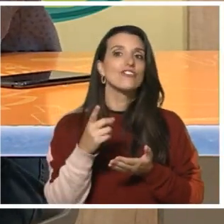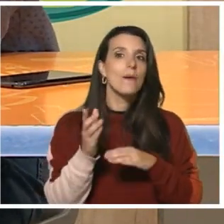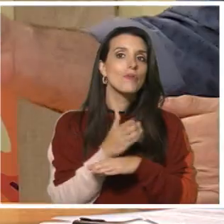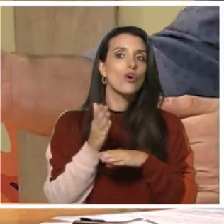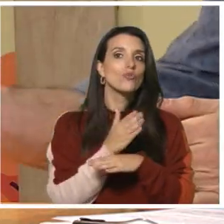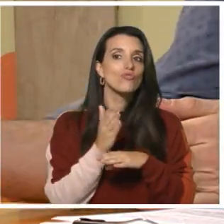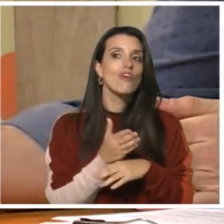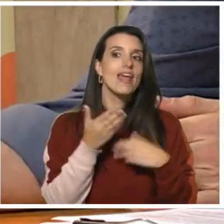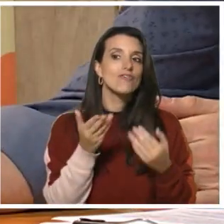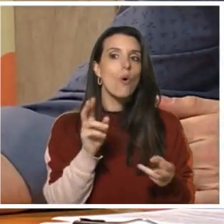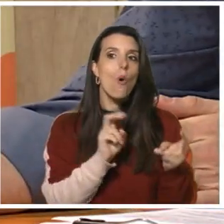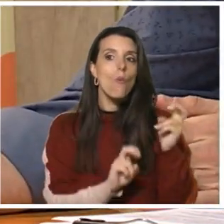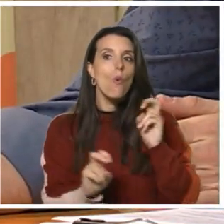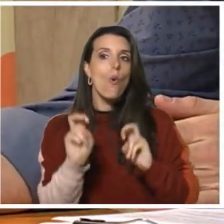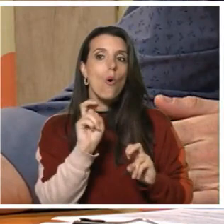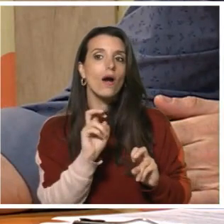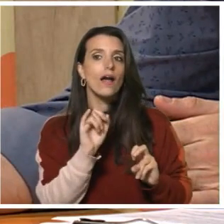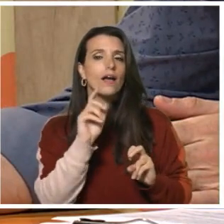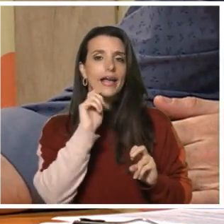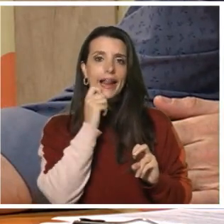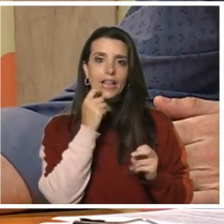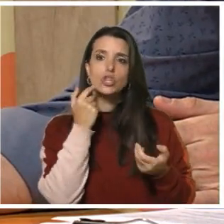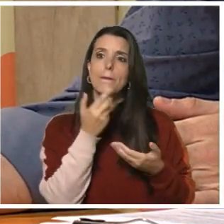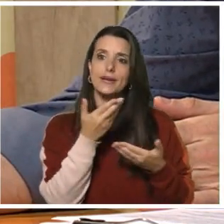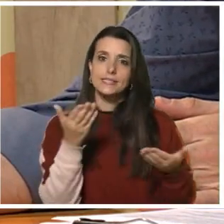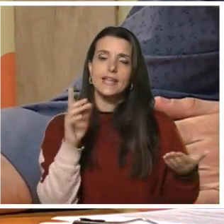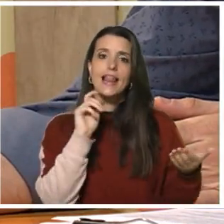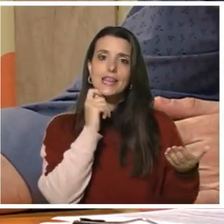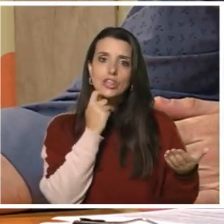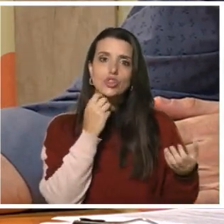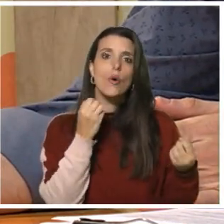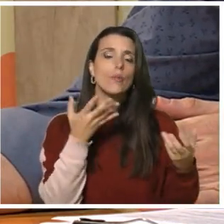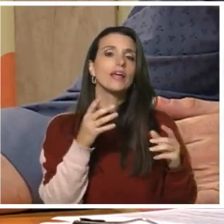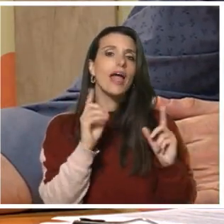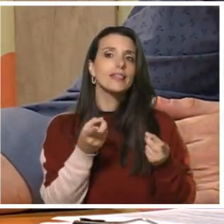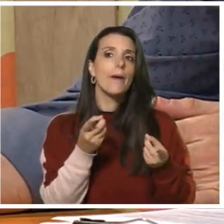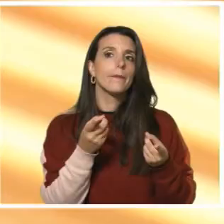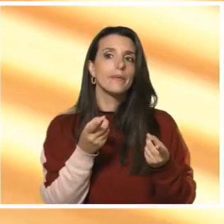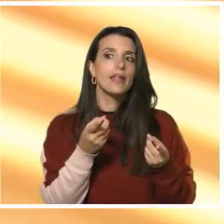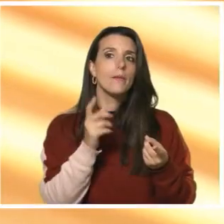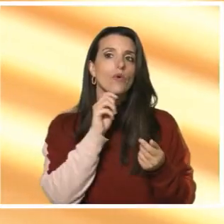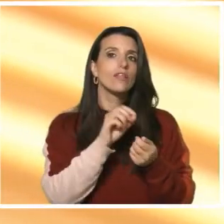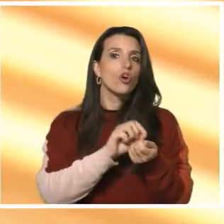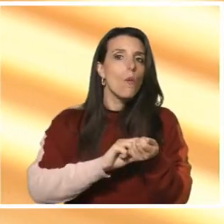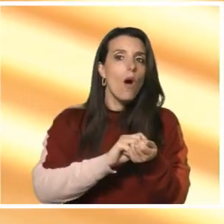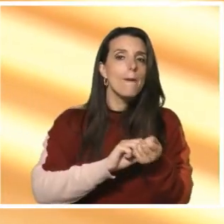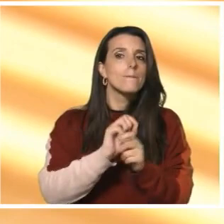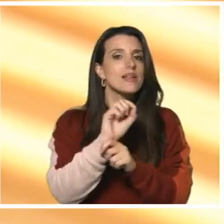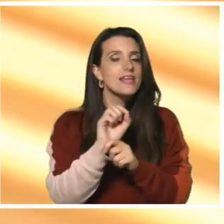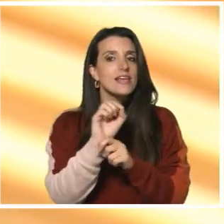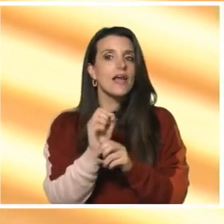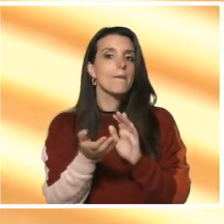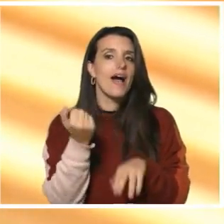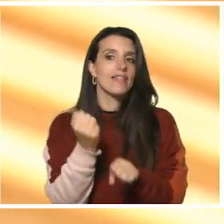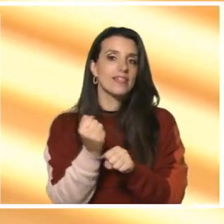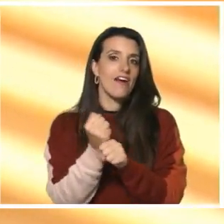producción es eso. Buscamos, más allá que qué lindo que está presentado, digo, porque también la aplicación es importante, ¿no? Digo, más cuando uno trabaja